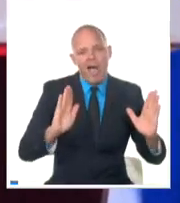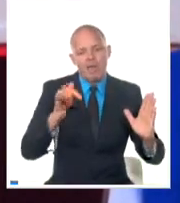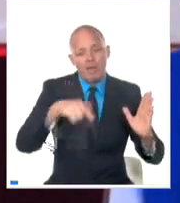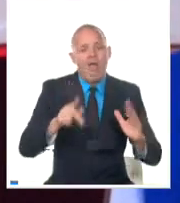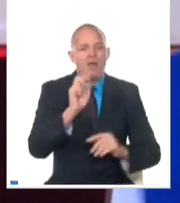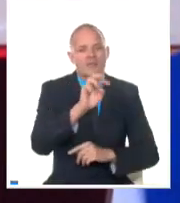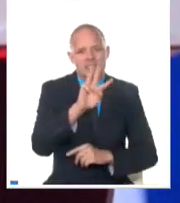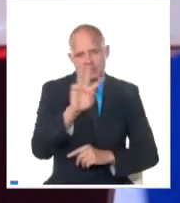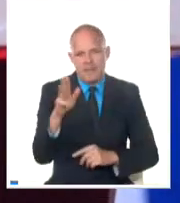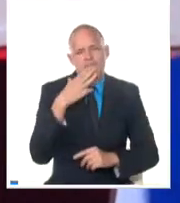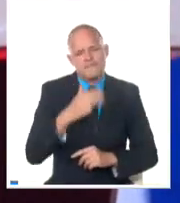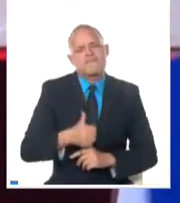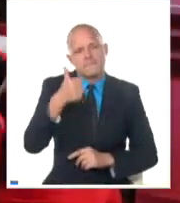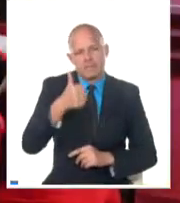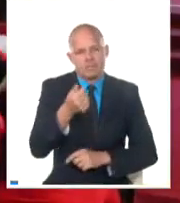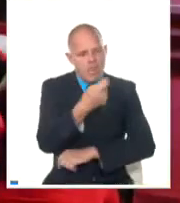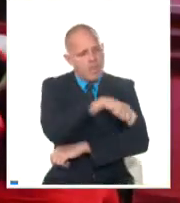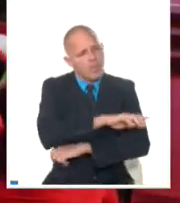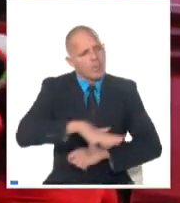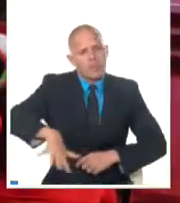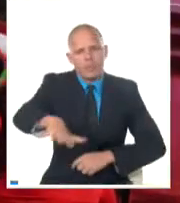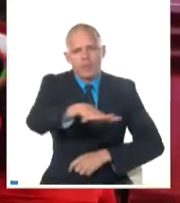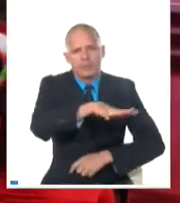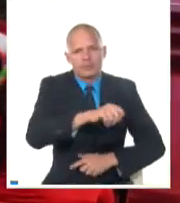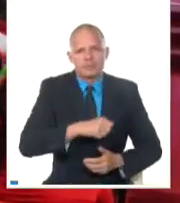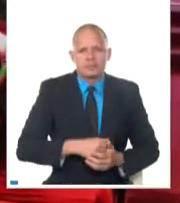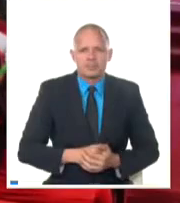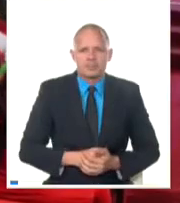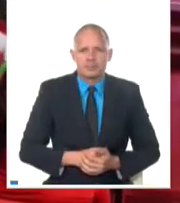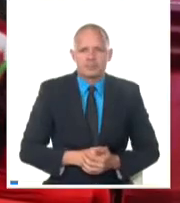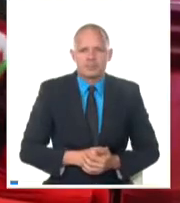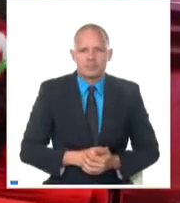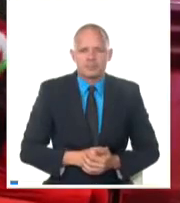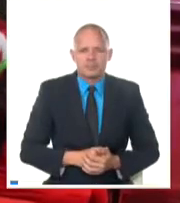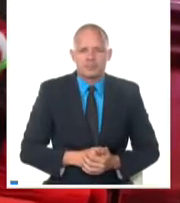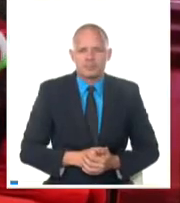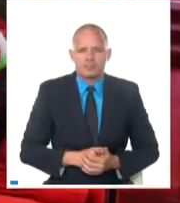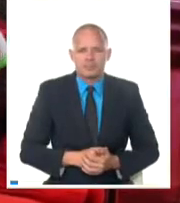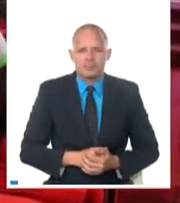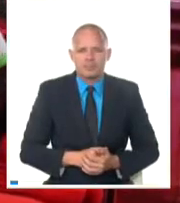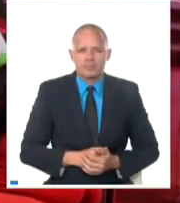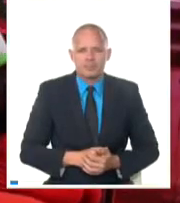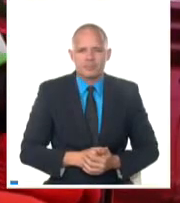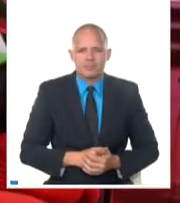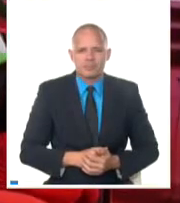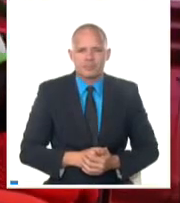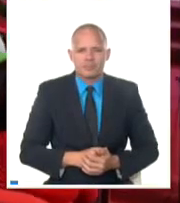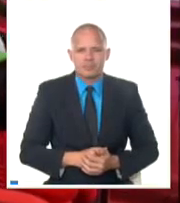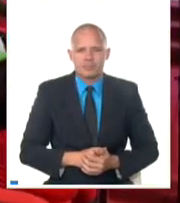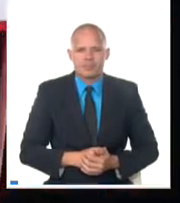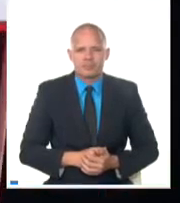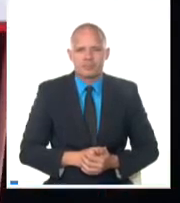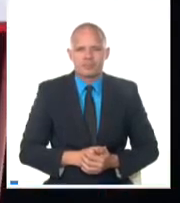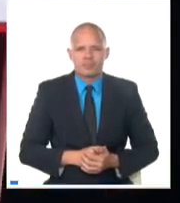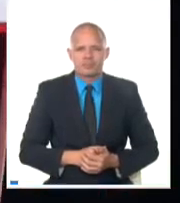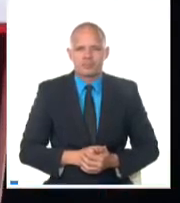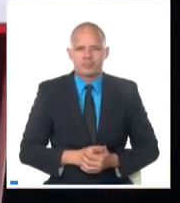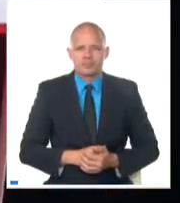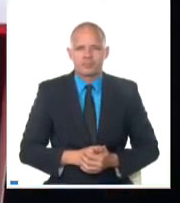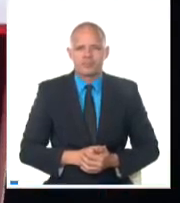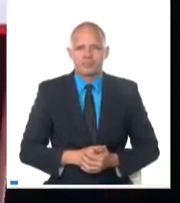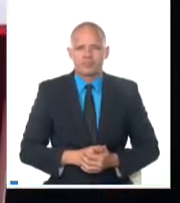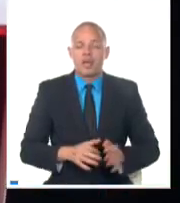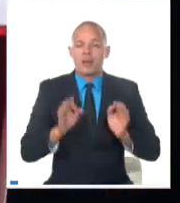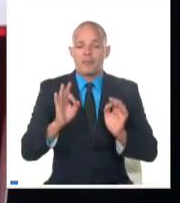cubanos, refiere la cuenta en Twitter de la presidencia. El jefe de Estado, en recientes declaraciones a la prensa, informó que todavía resta